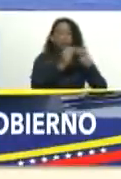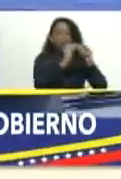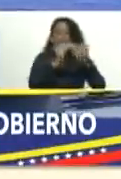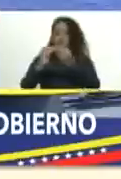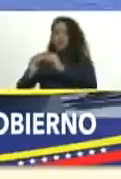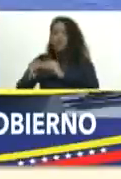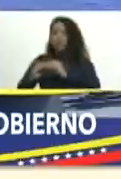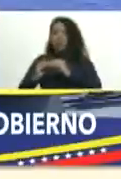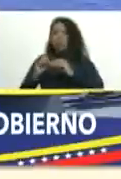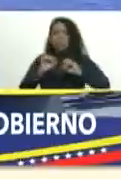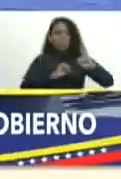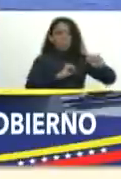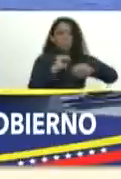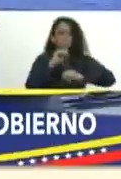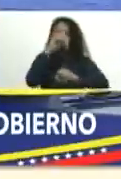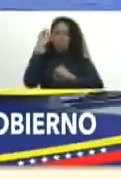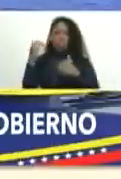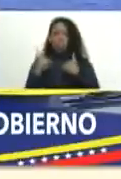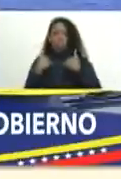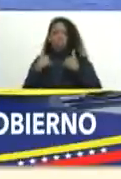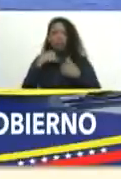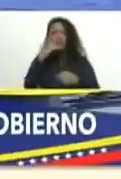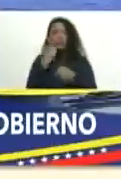A parir.